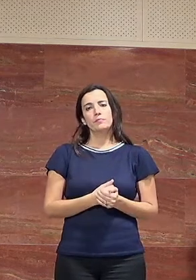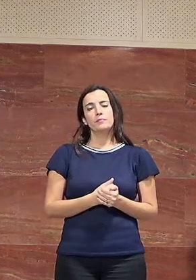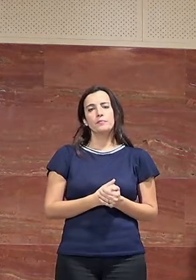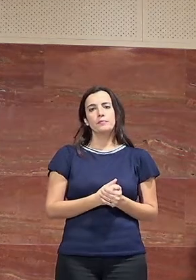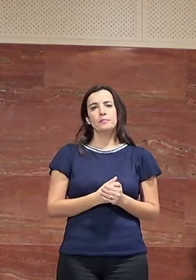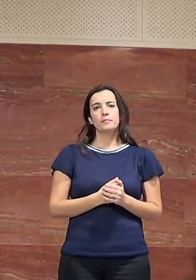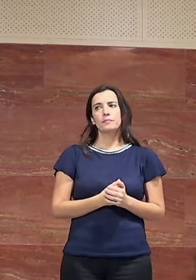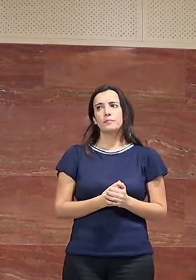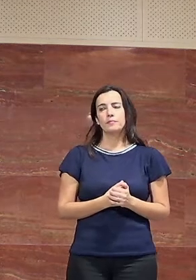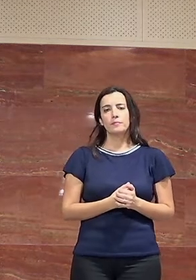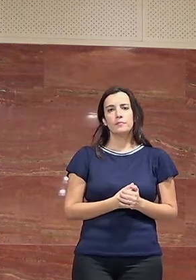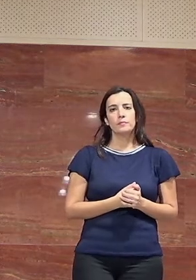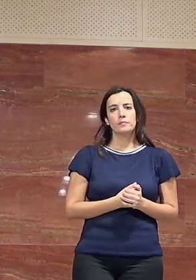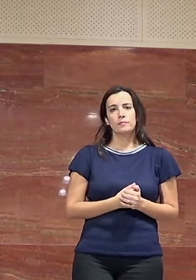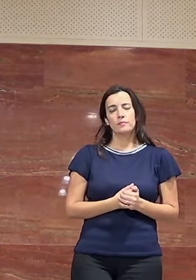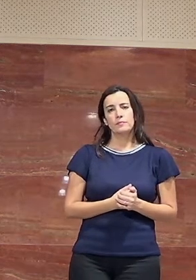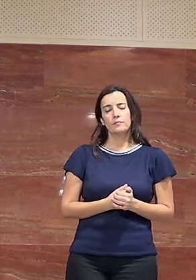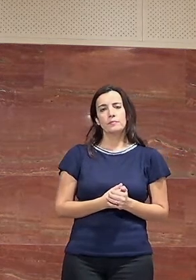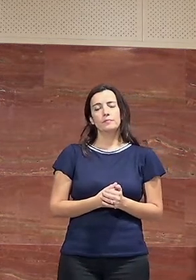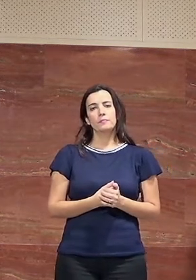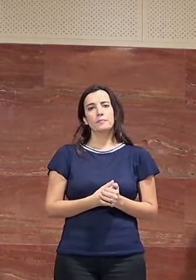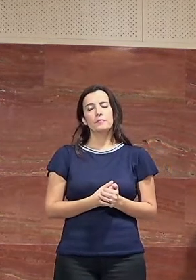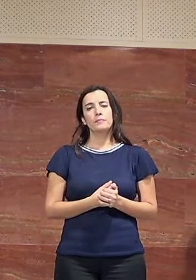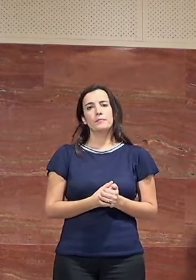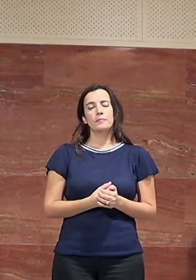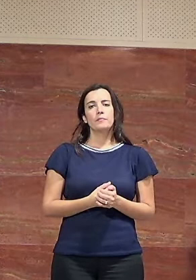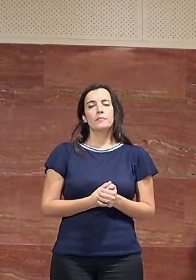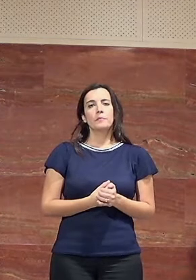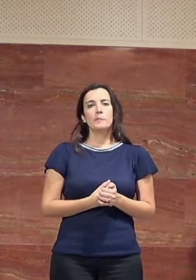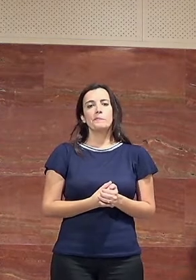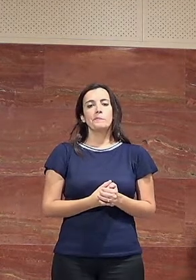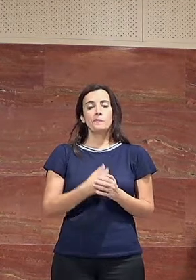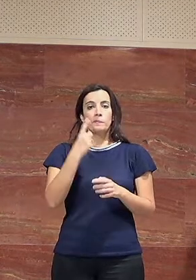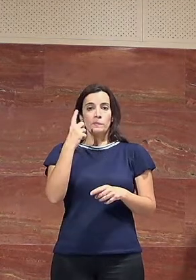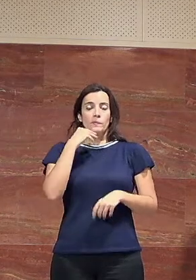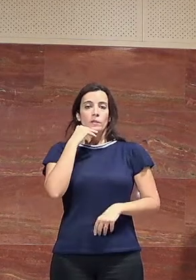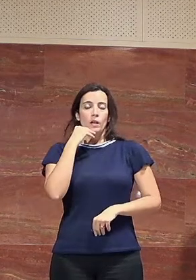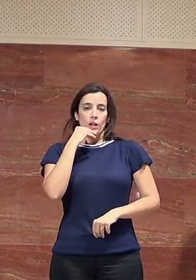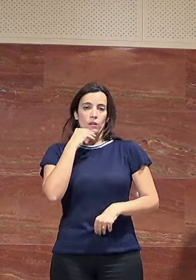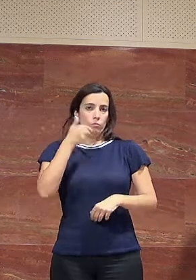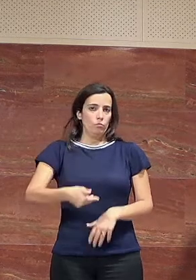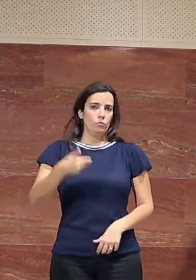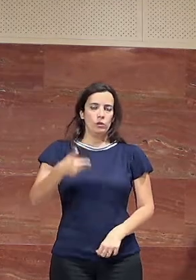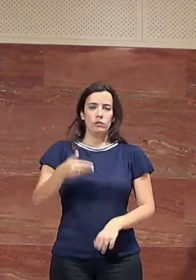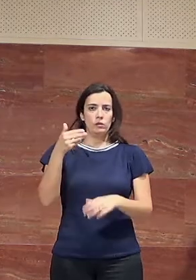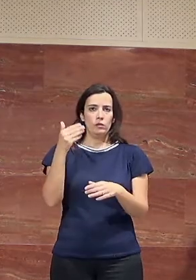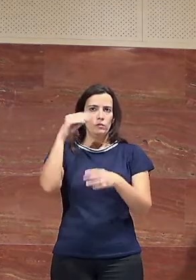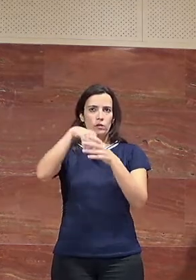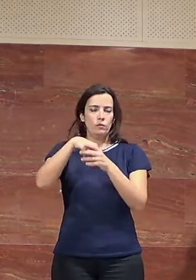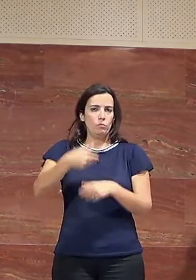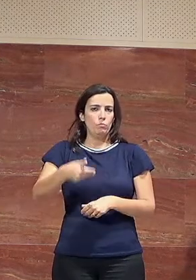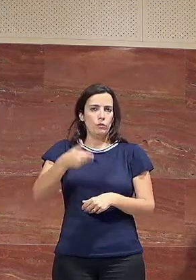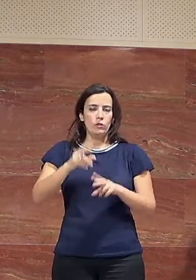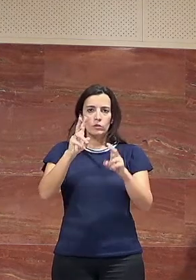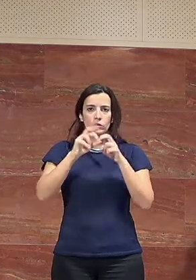Bien. Uno de los elementos que tiene una contribución muy clara y muy radical en la transformación del espacio público